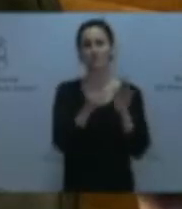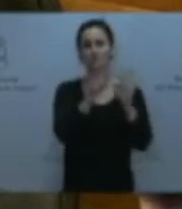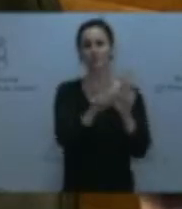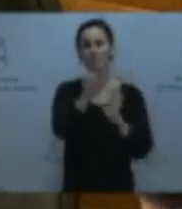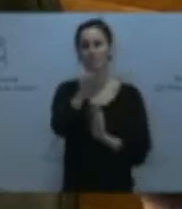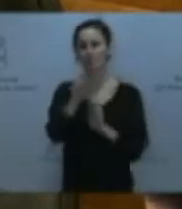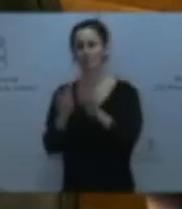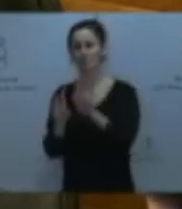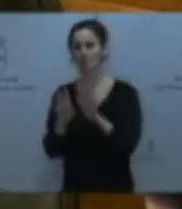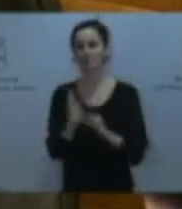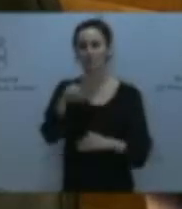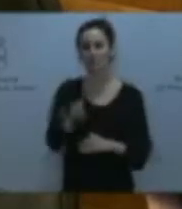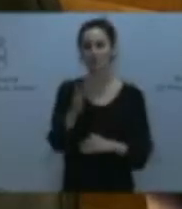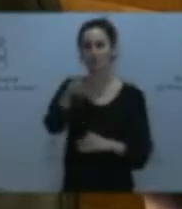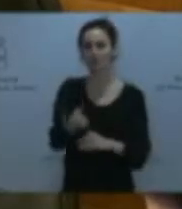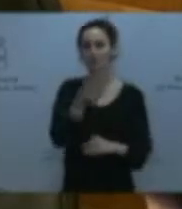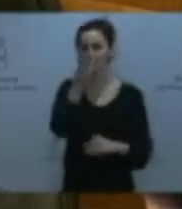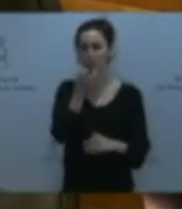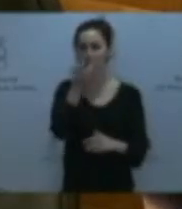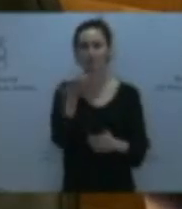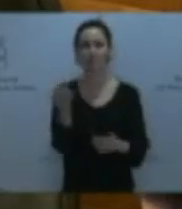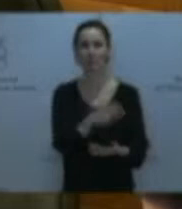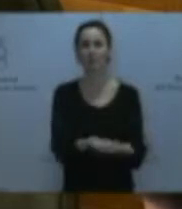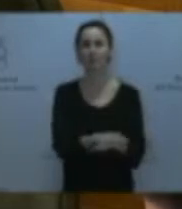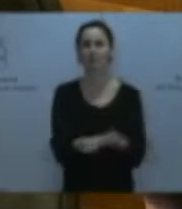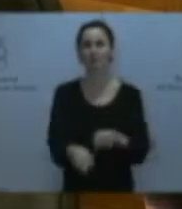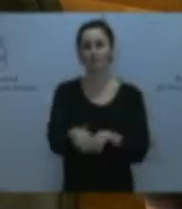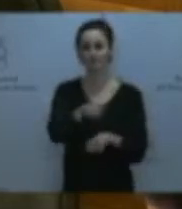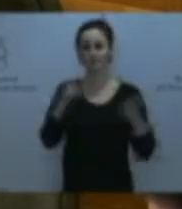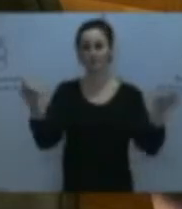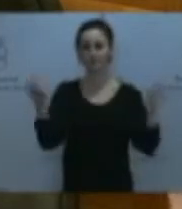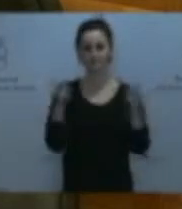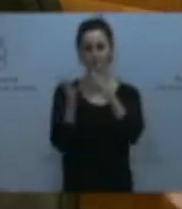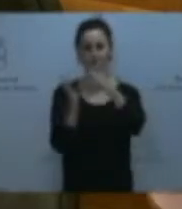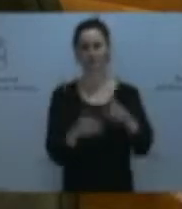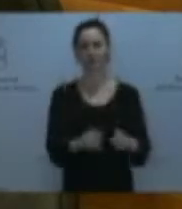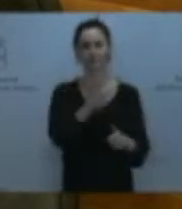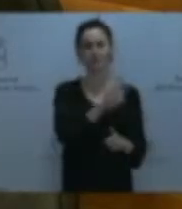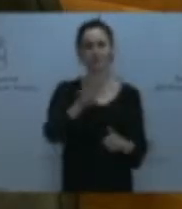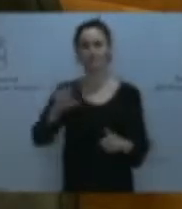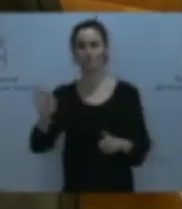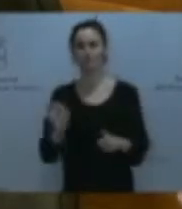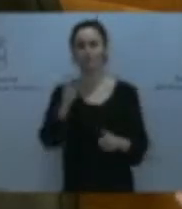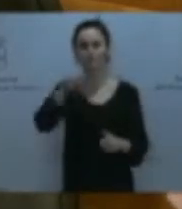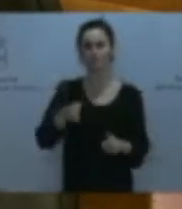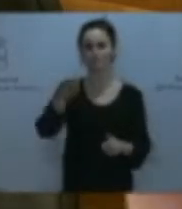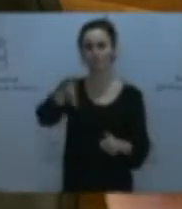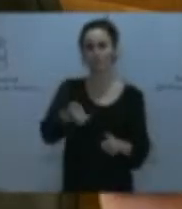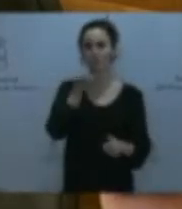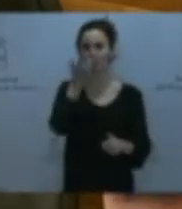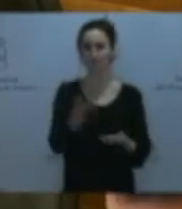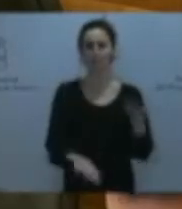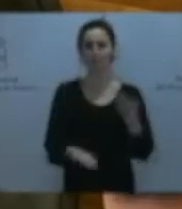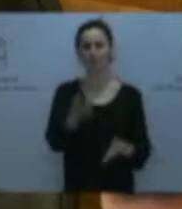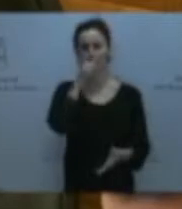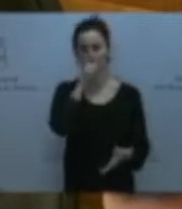salmones. Así que con esta comparativa tendríamos que hablar de un retroceso en el censo de 550 salmones, si lo comparamos con ese año.